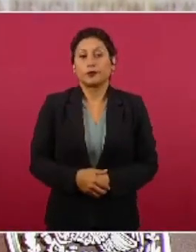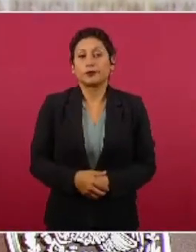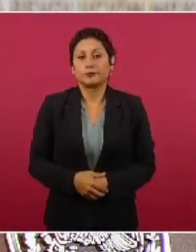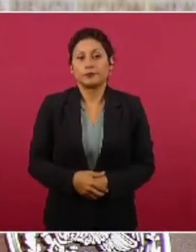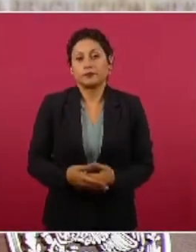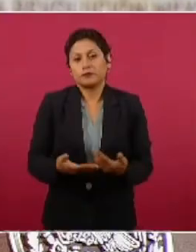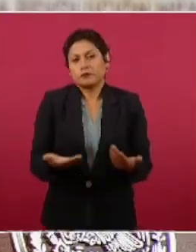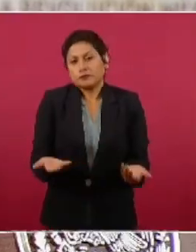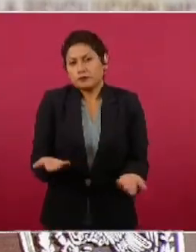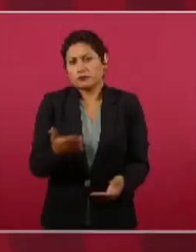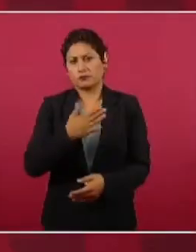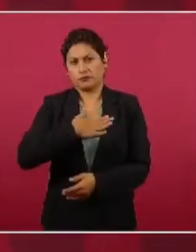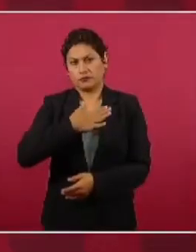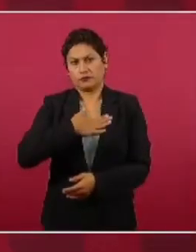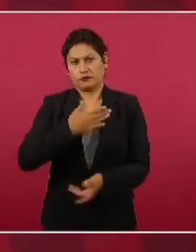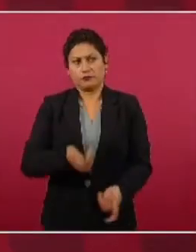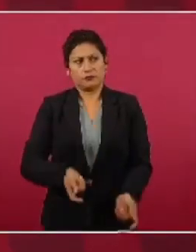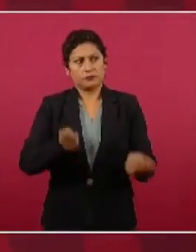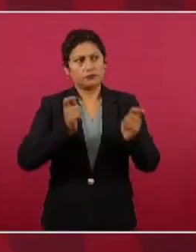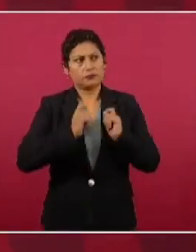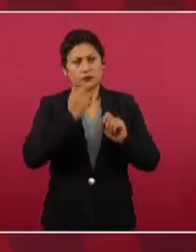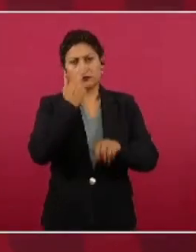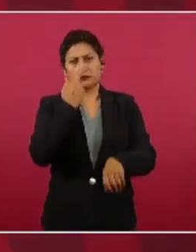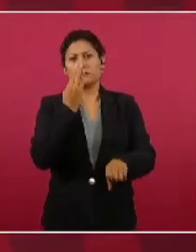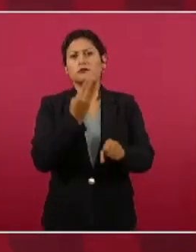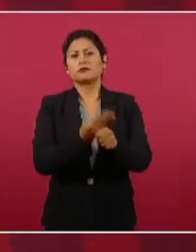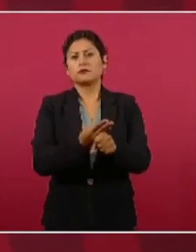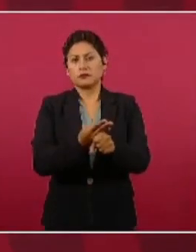Yo cuido de que nadie